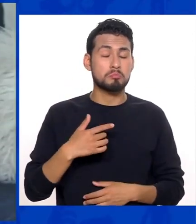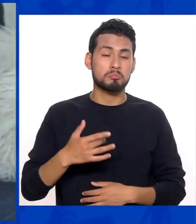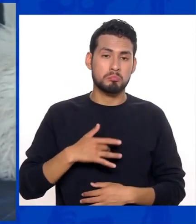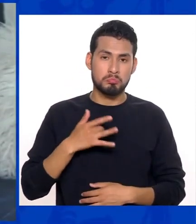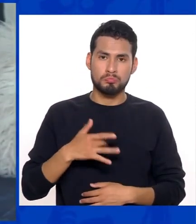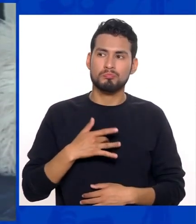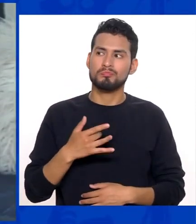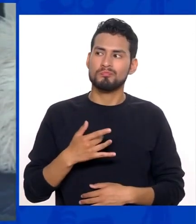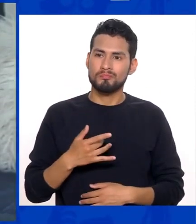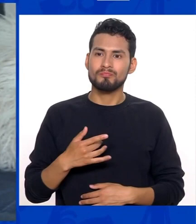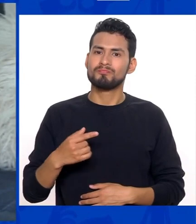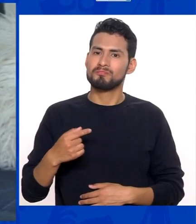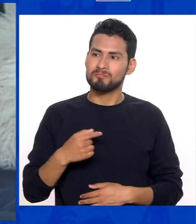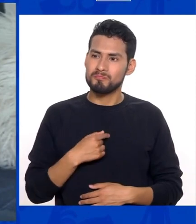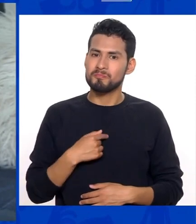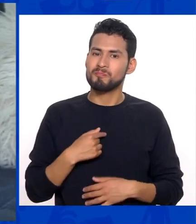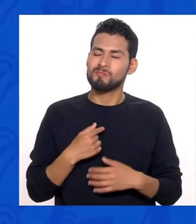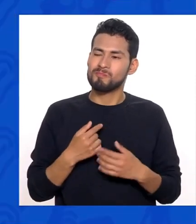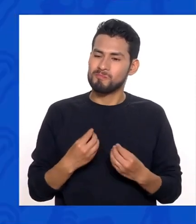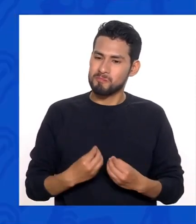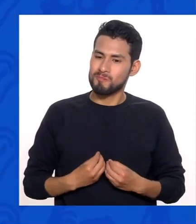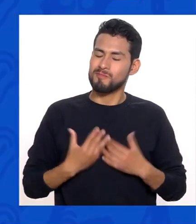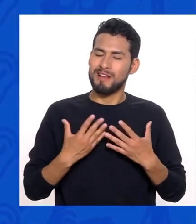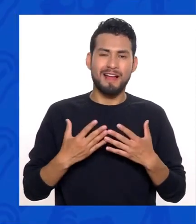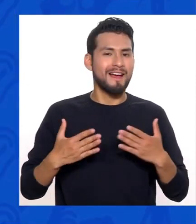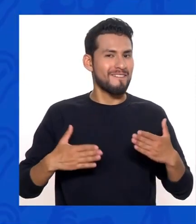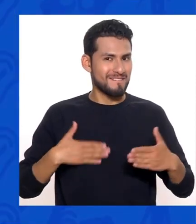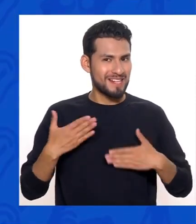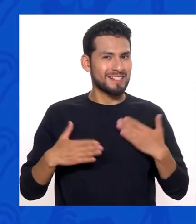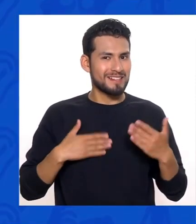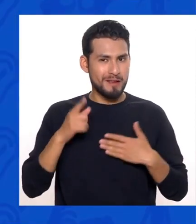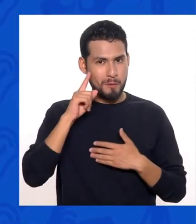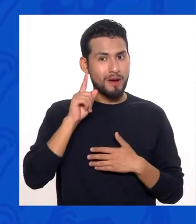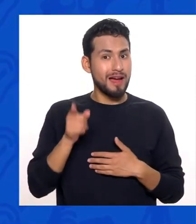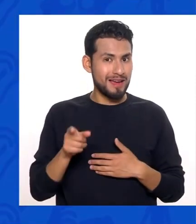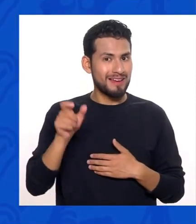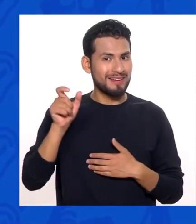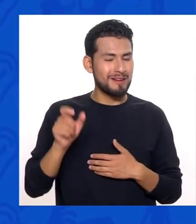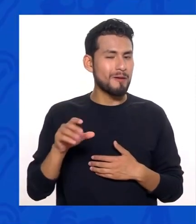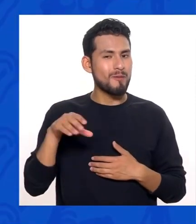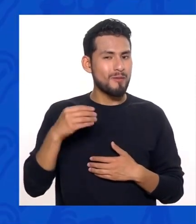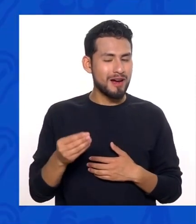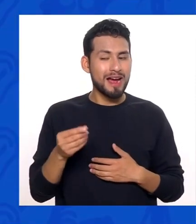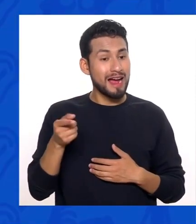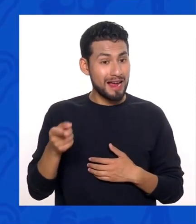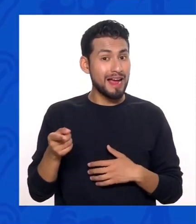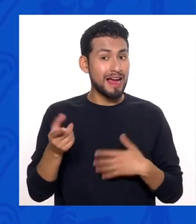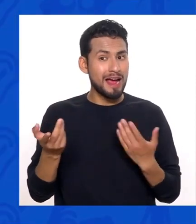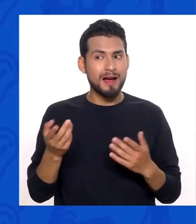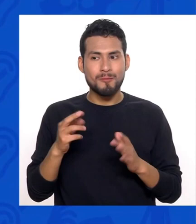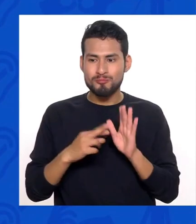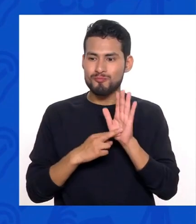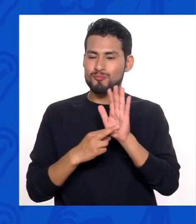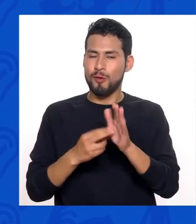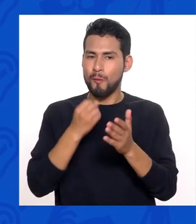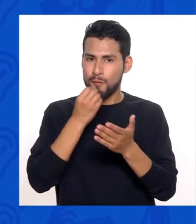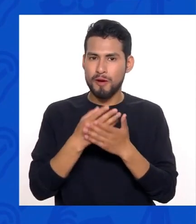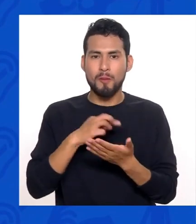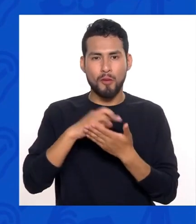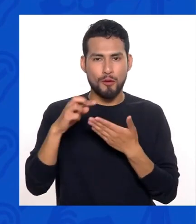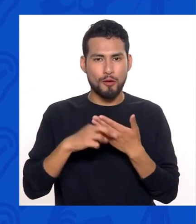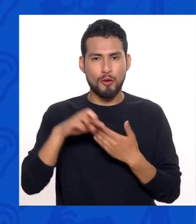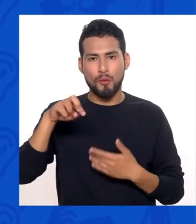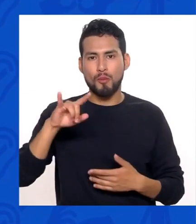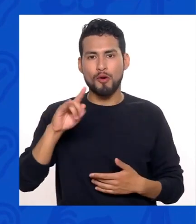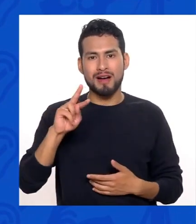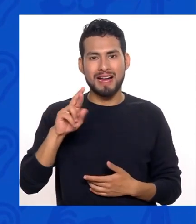siento de una manera muy inspirador y también feliz porque ha podido representar excelentemente lo que es